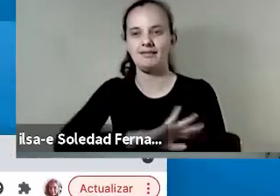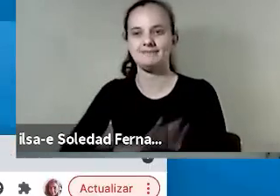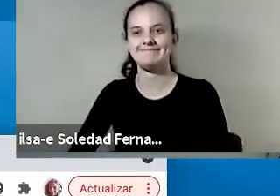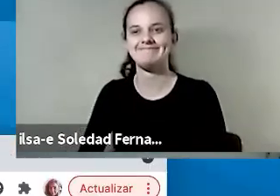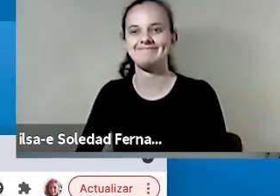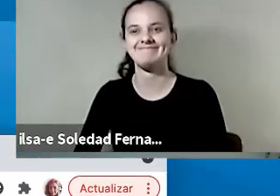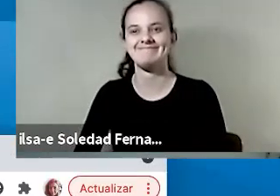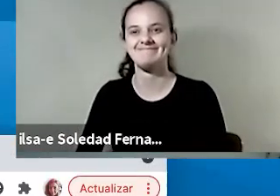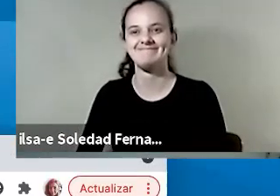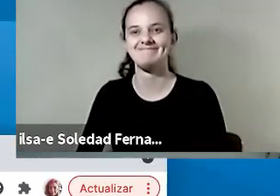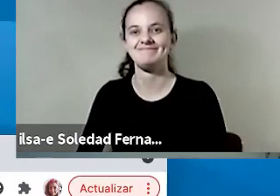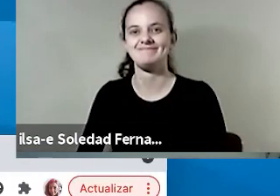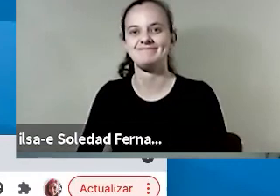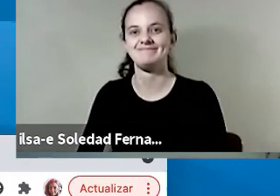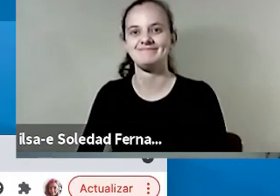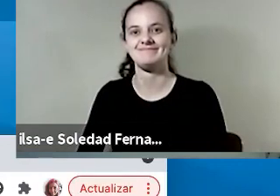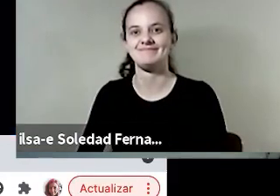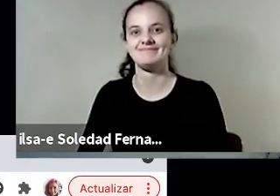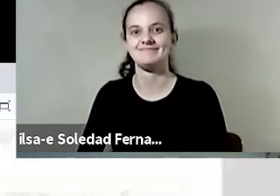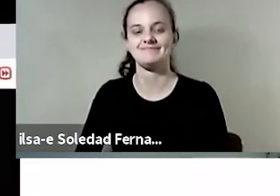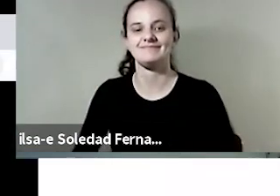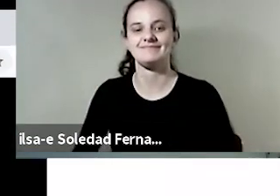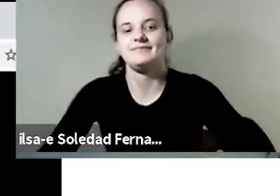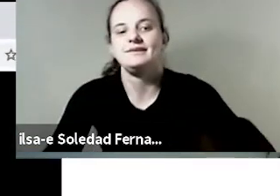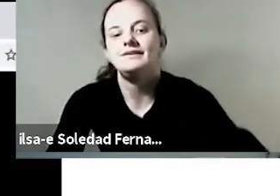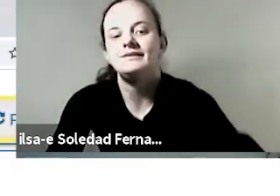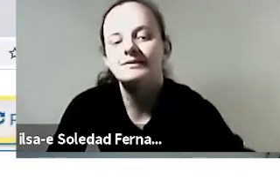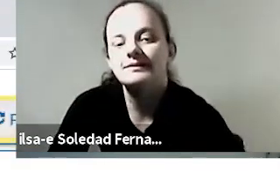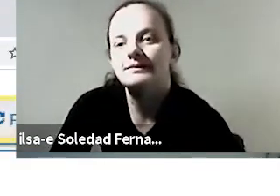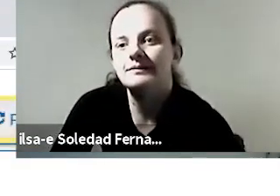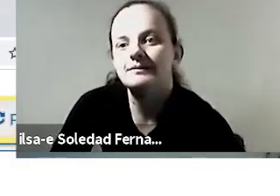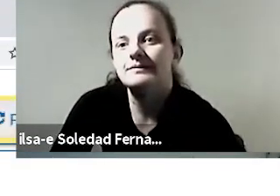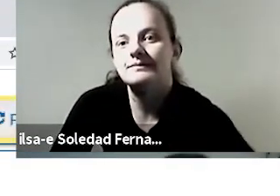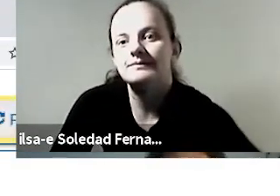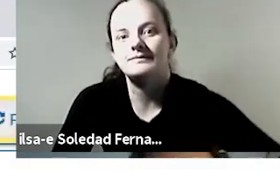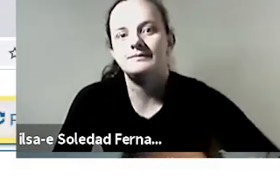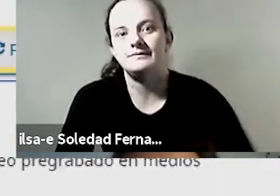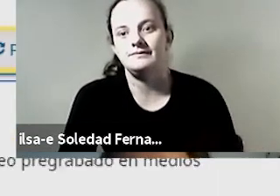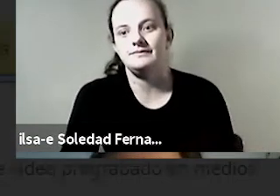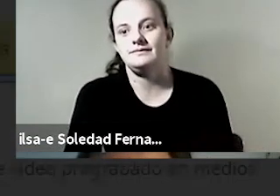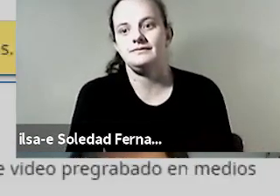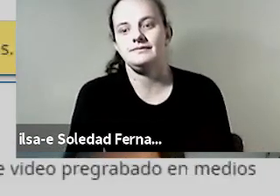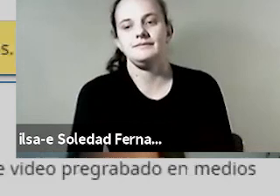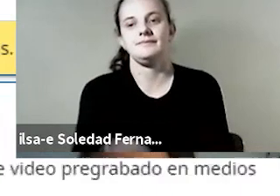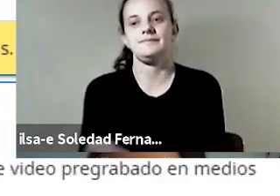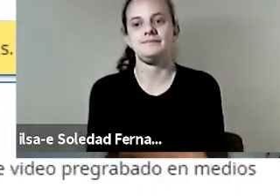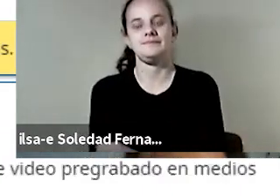perdón, la toqué sin querer. A ver, ahí